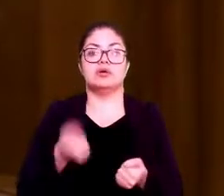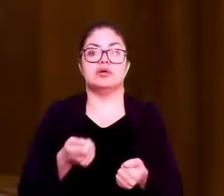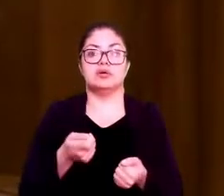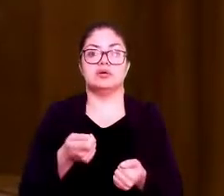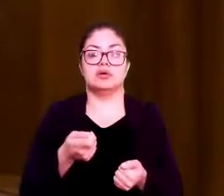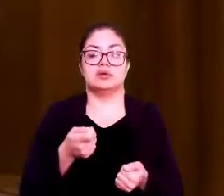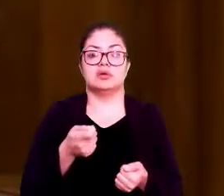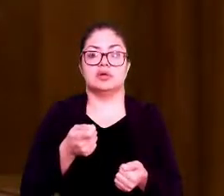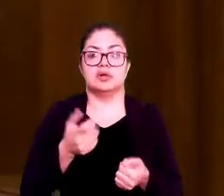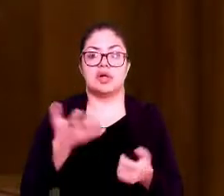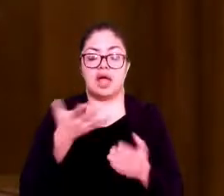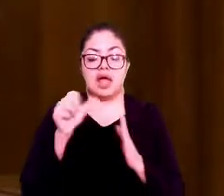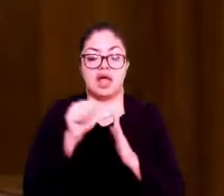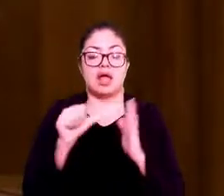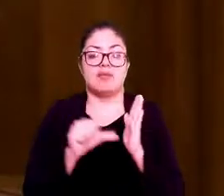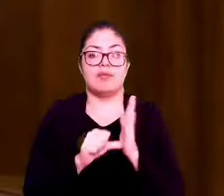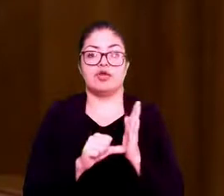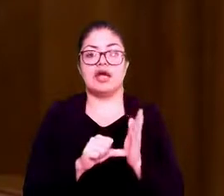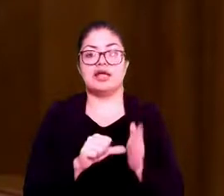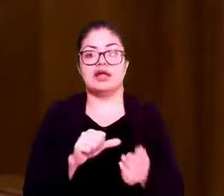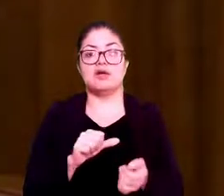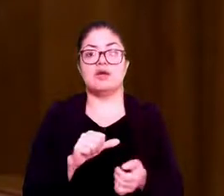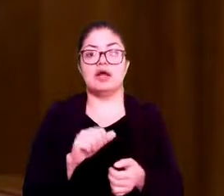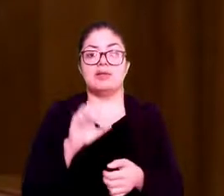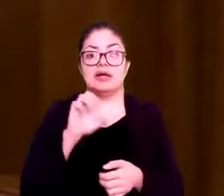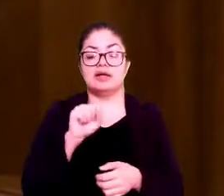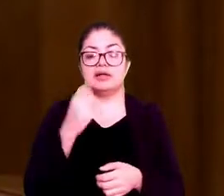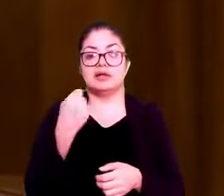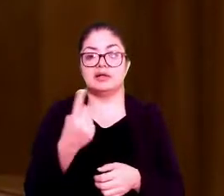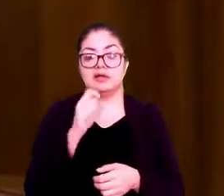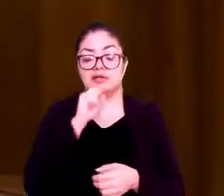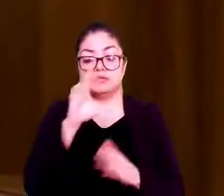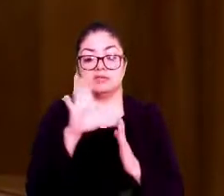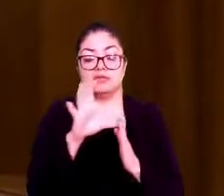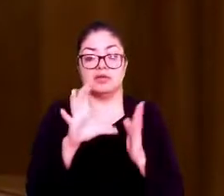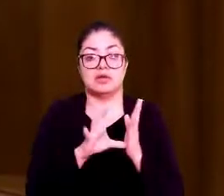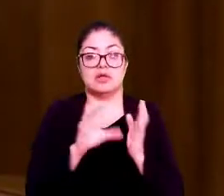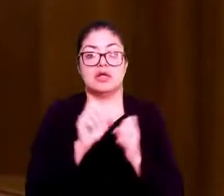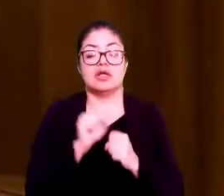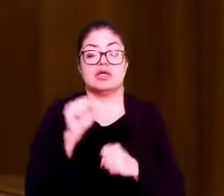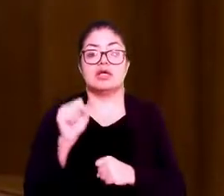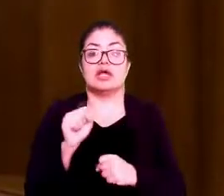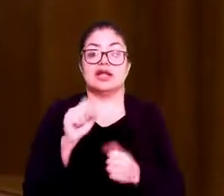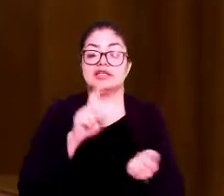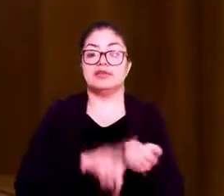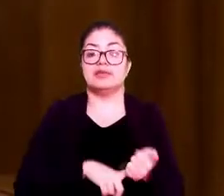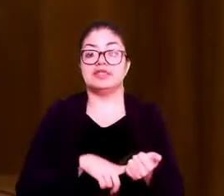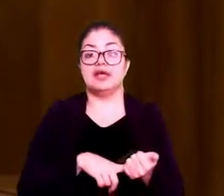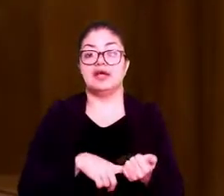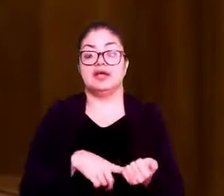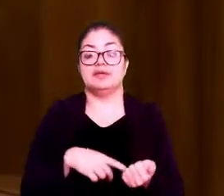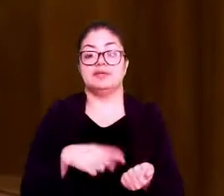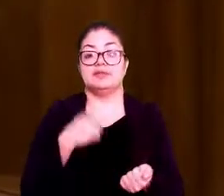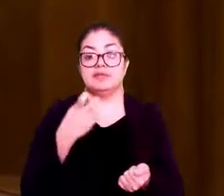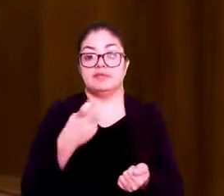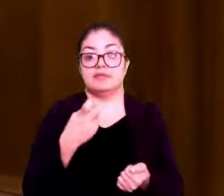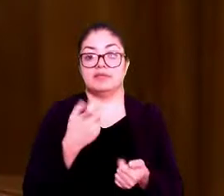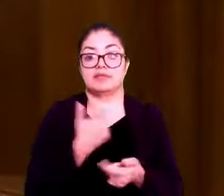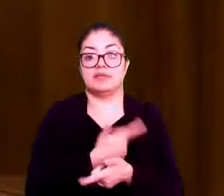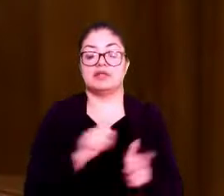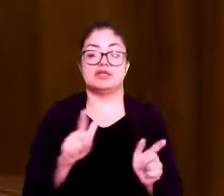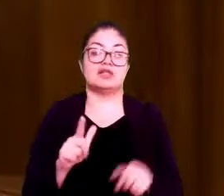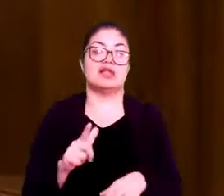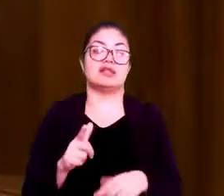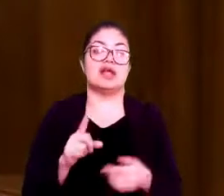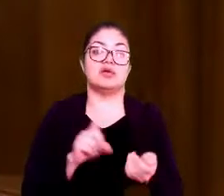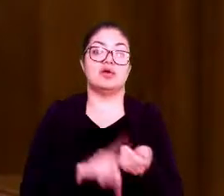que le confieren los artículos 61, fracción primera de la Constitución Política del Estado Libre y Soberano de México y 38,